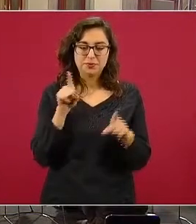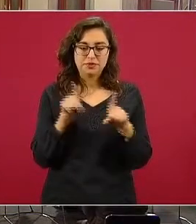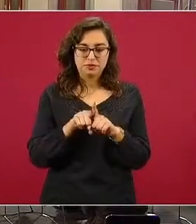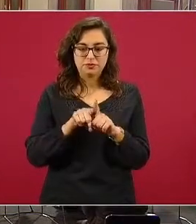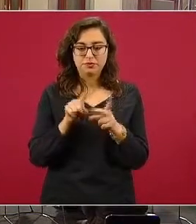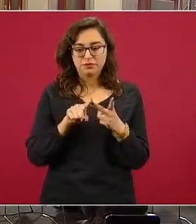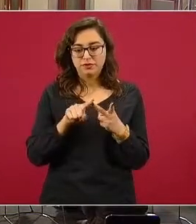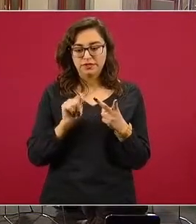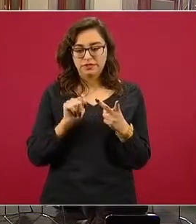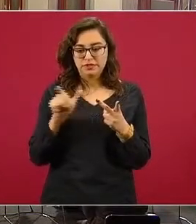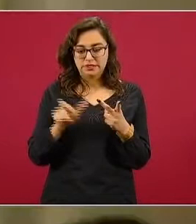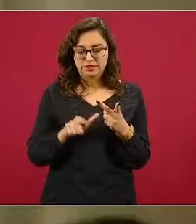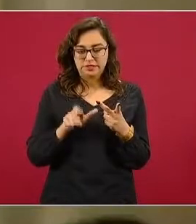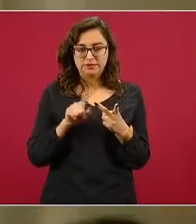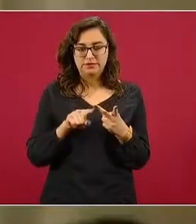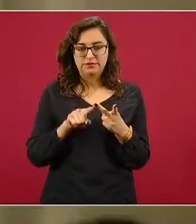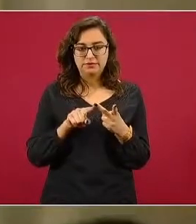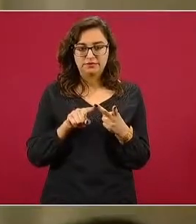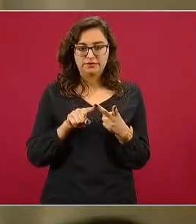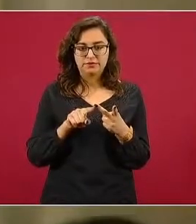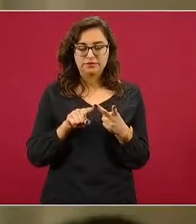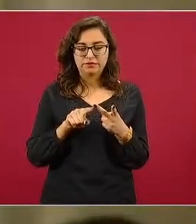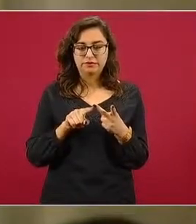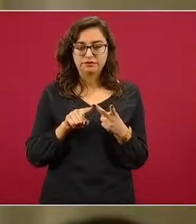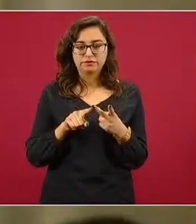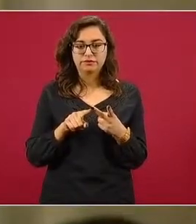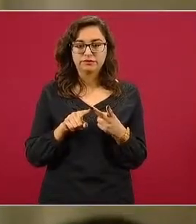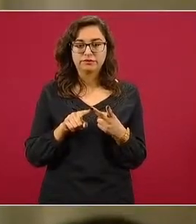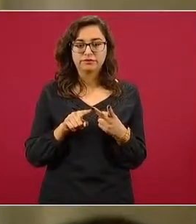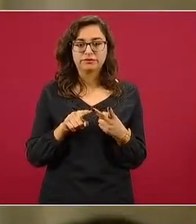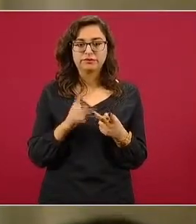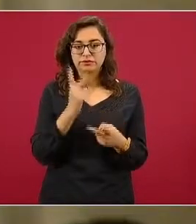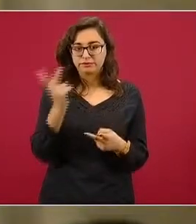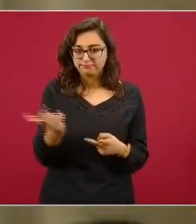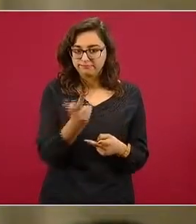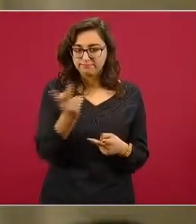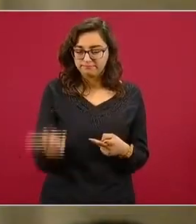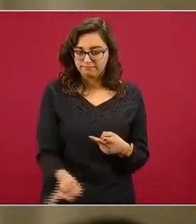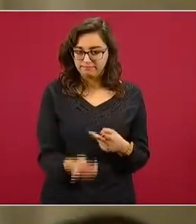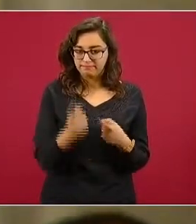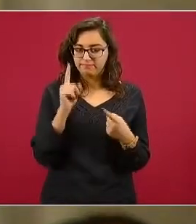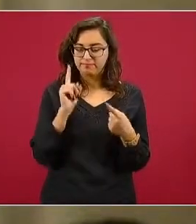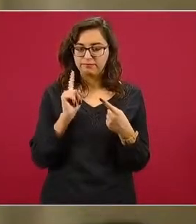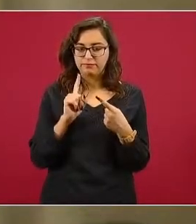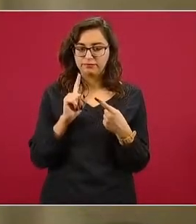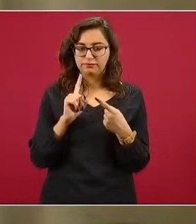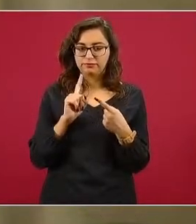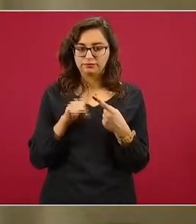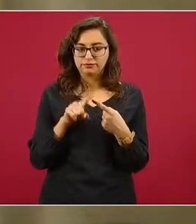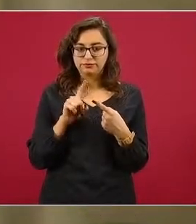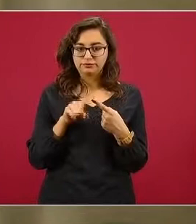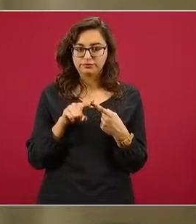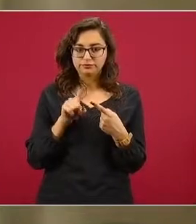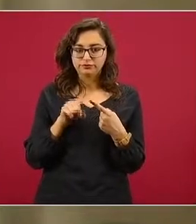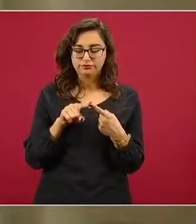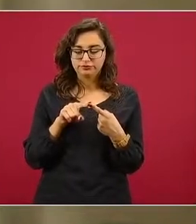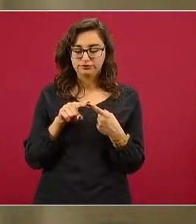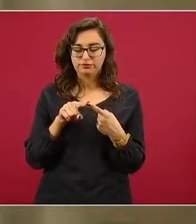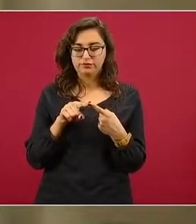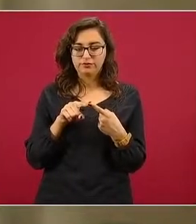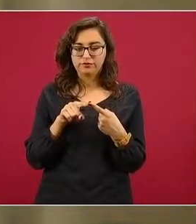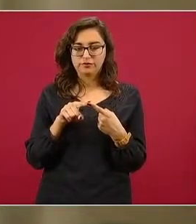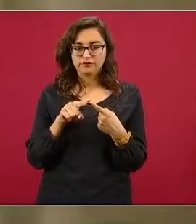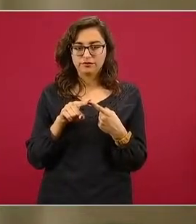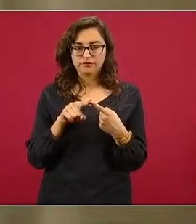en Texas, Luis el Republicano. Son 2 preguntas. La primera es, en un principio